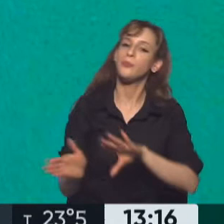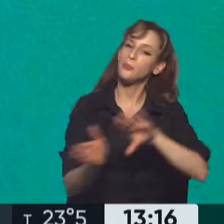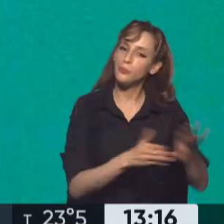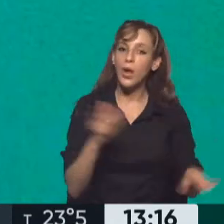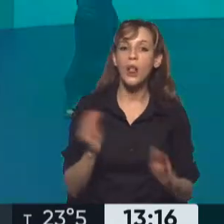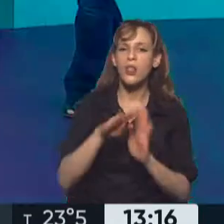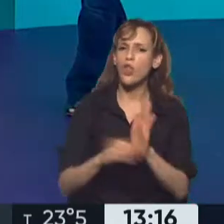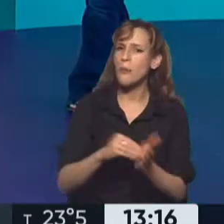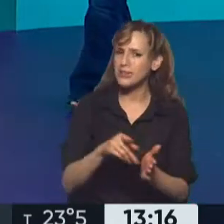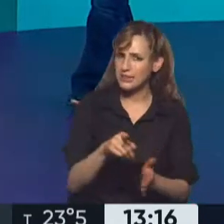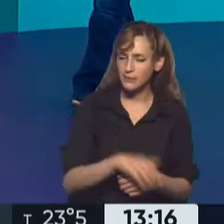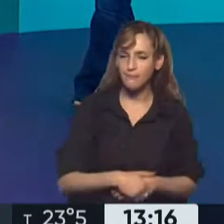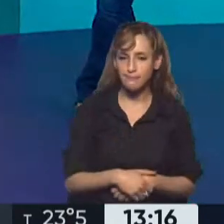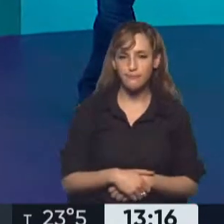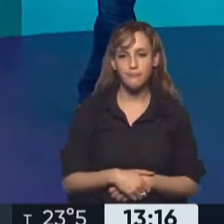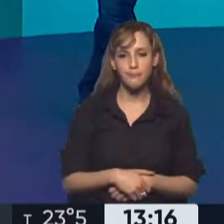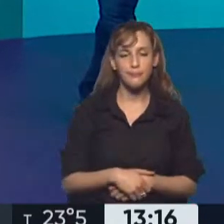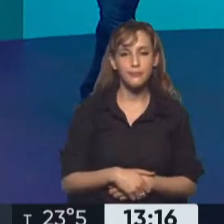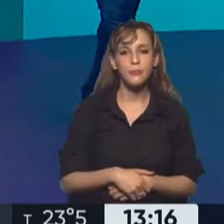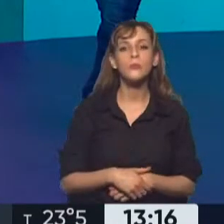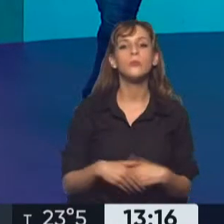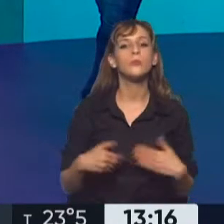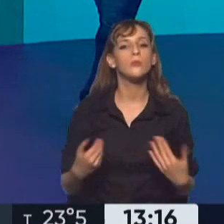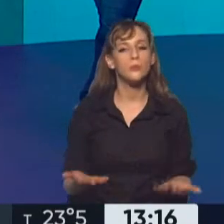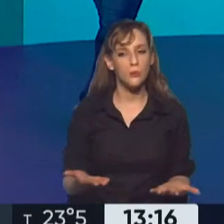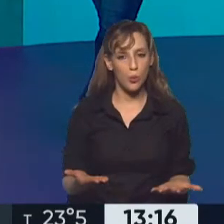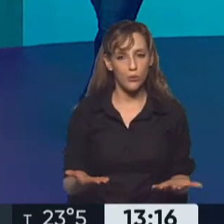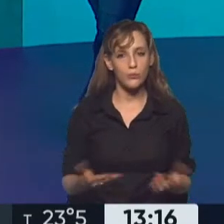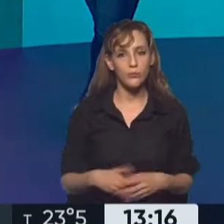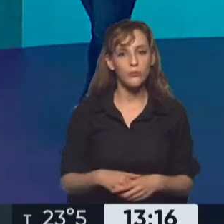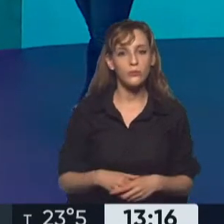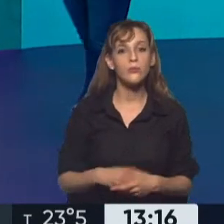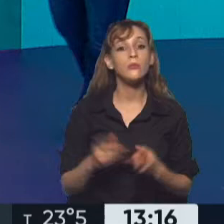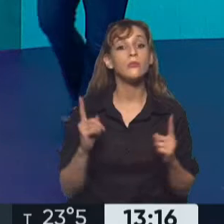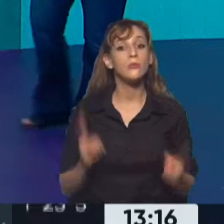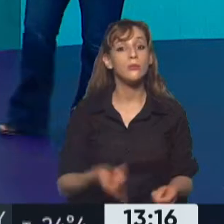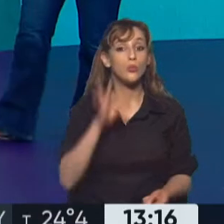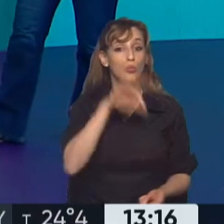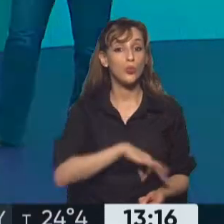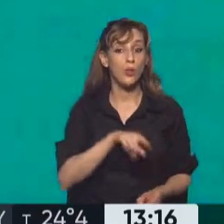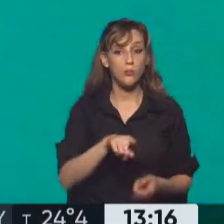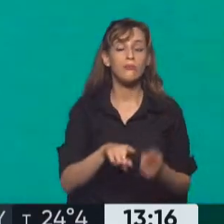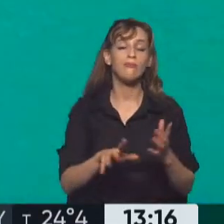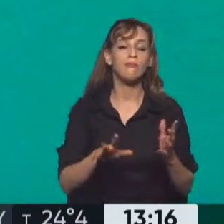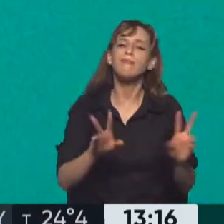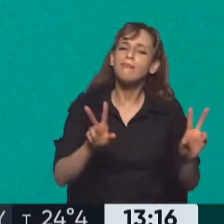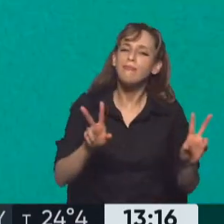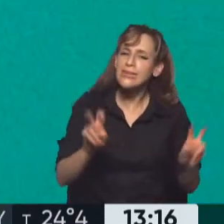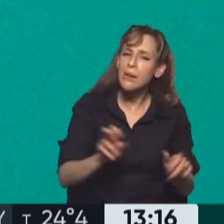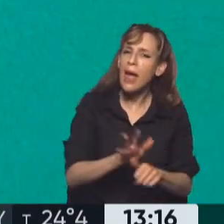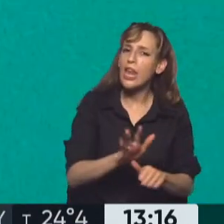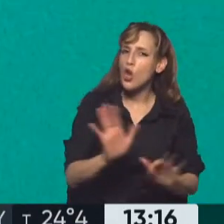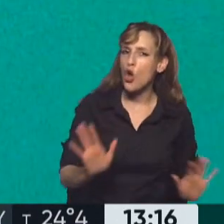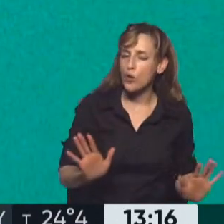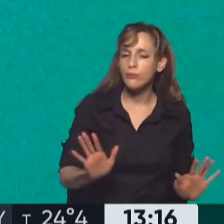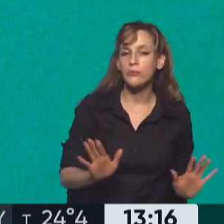dato más. Bueno, también tiene la distribución del ingreso perspectiva de género. Nos guste o no nos